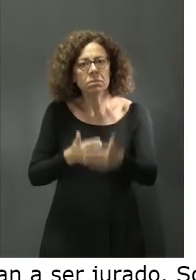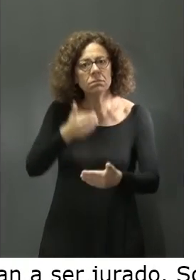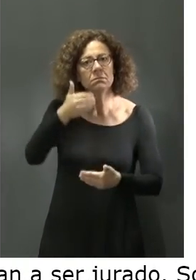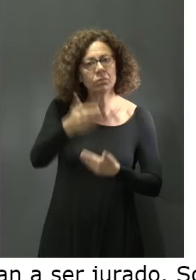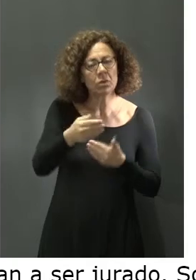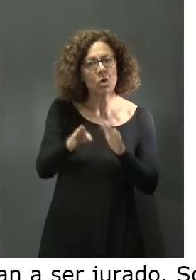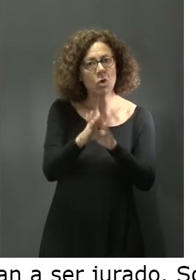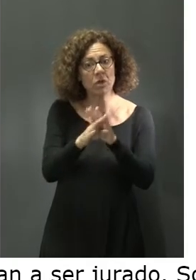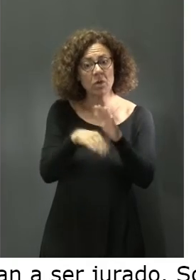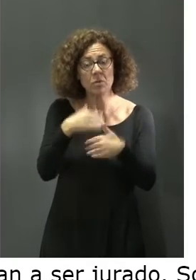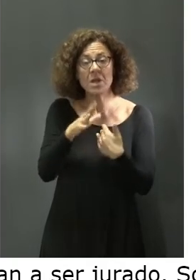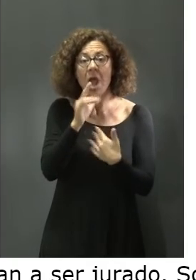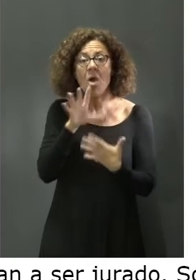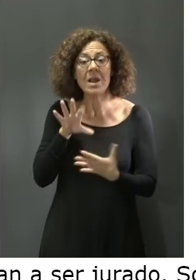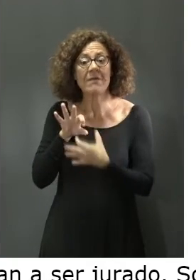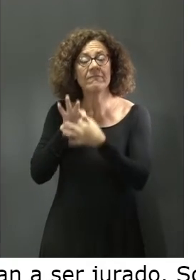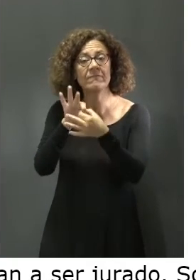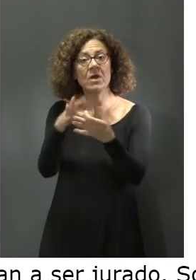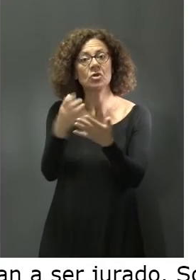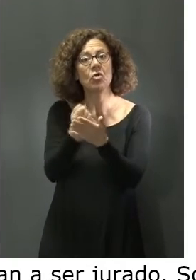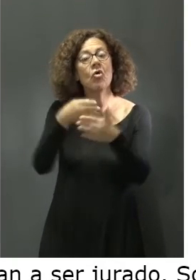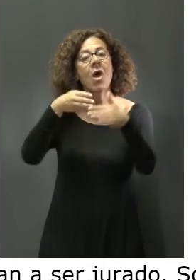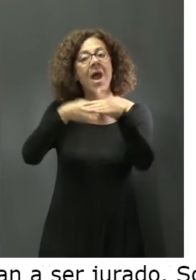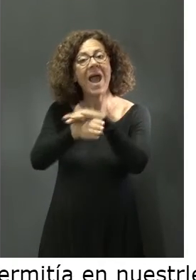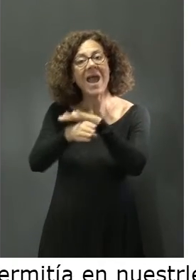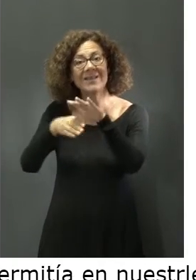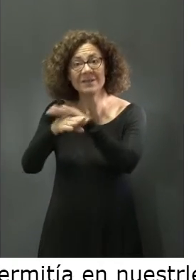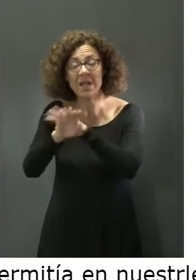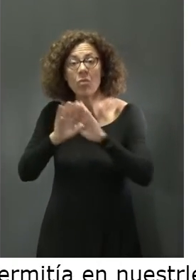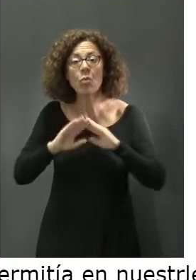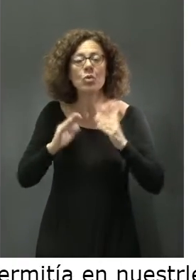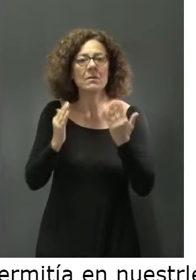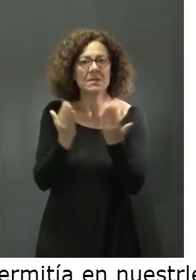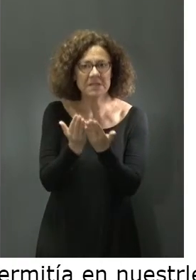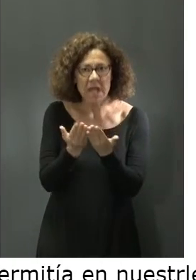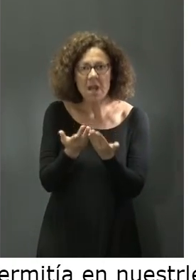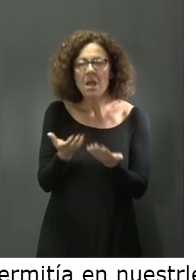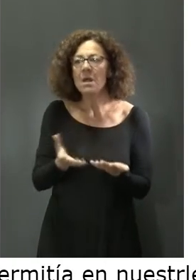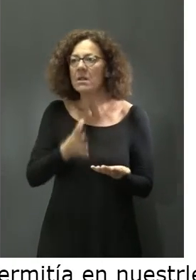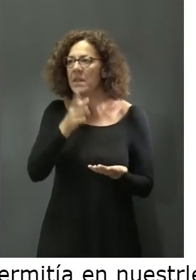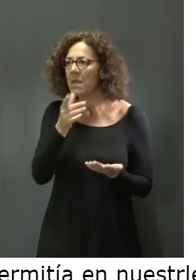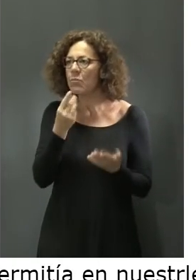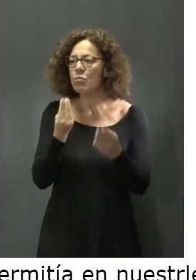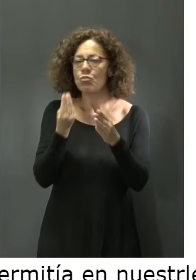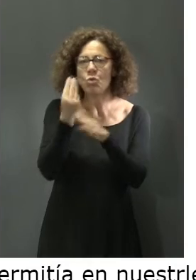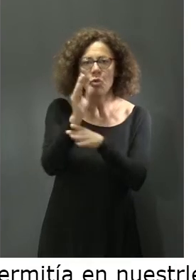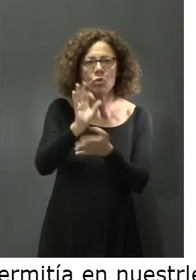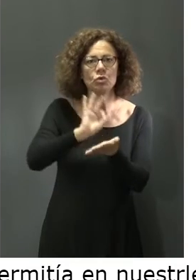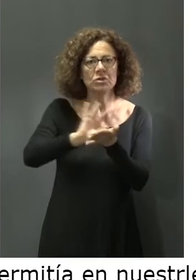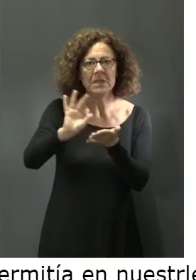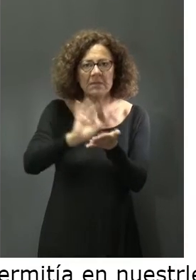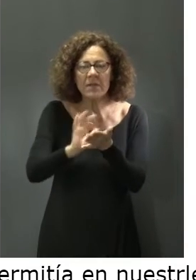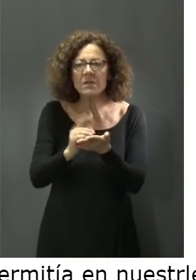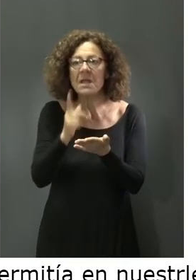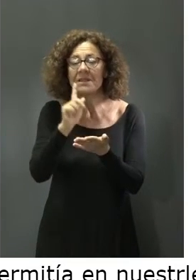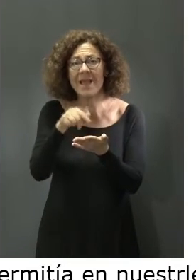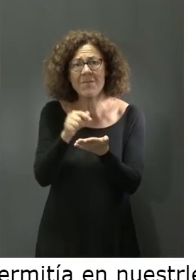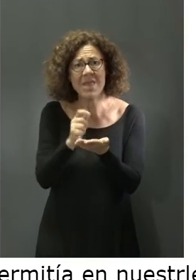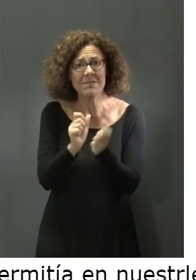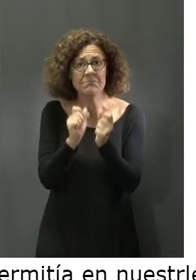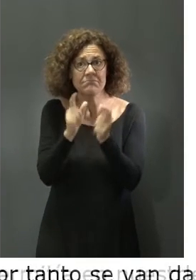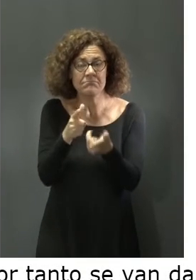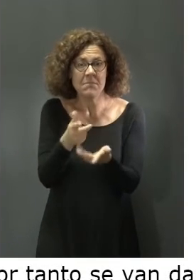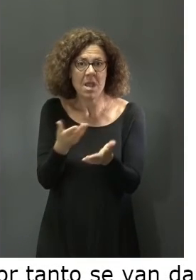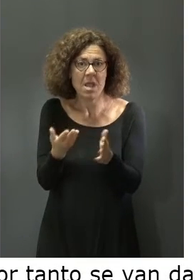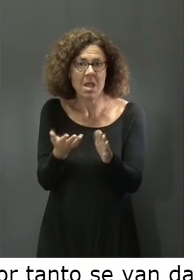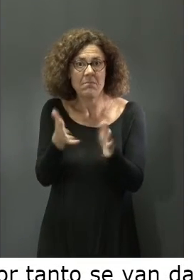pasos. Ahora, por ejemplo, todo lo que tiene que ver con accesibilidad universal, bienes, productos, servicios, administraciones,